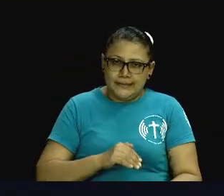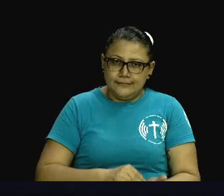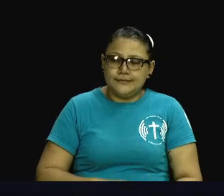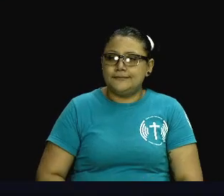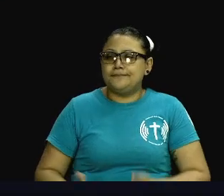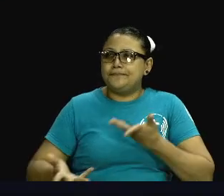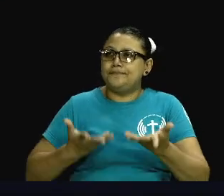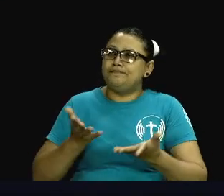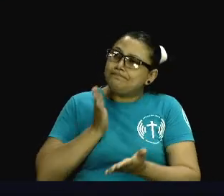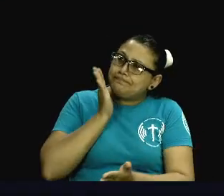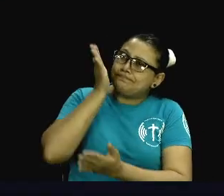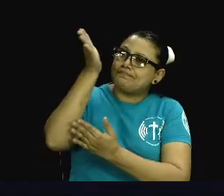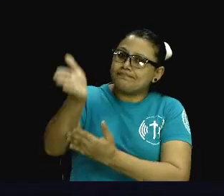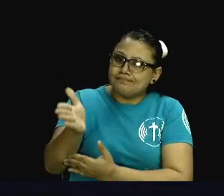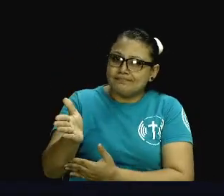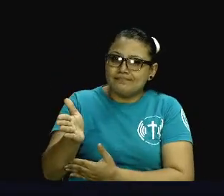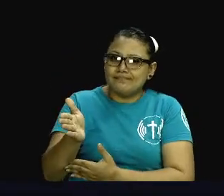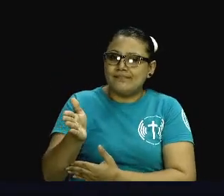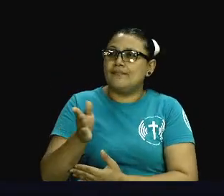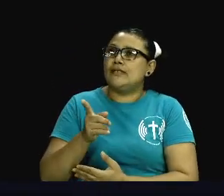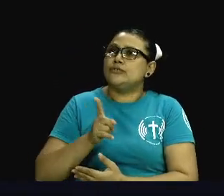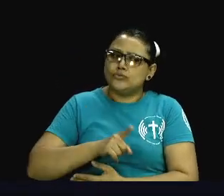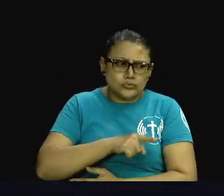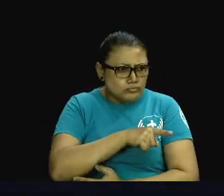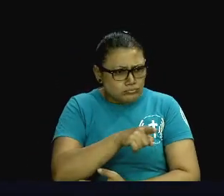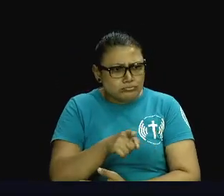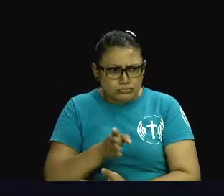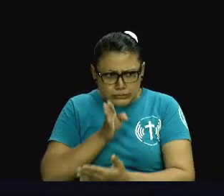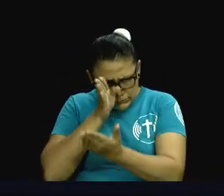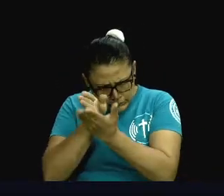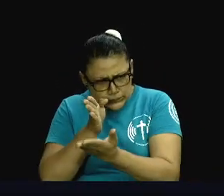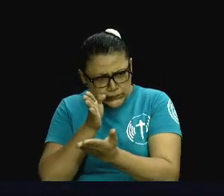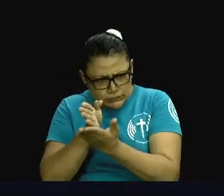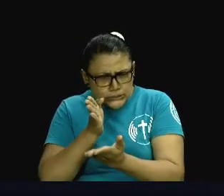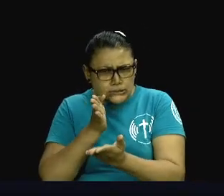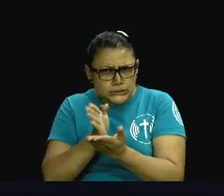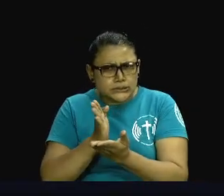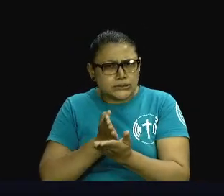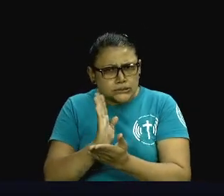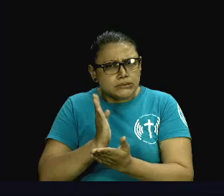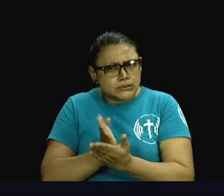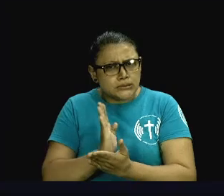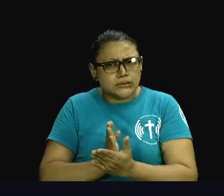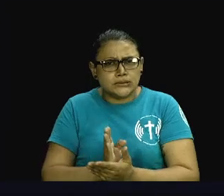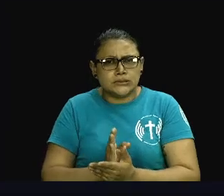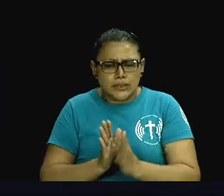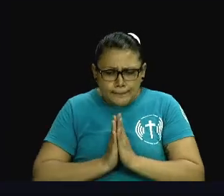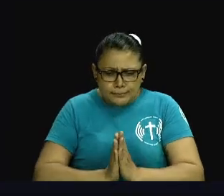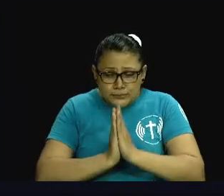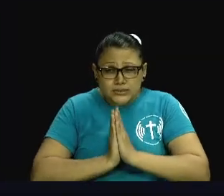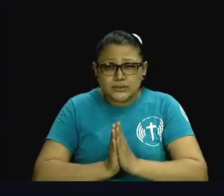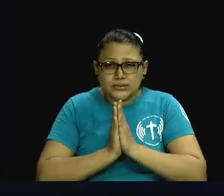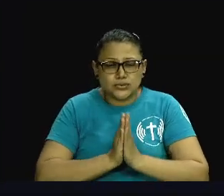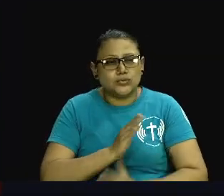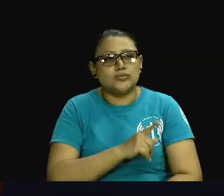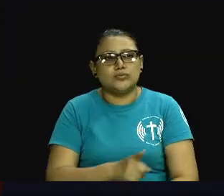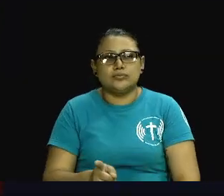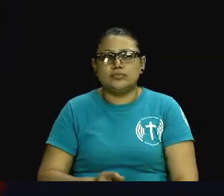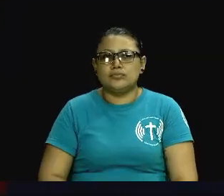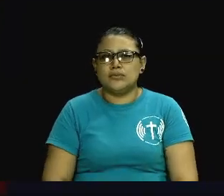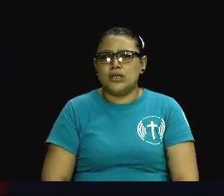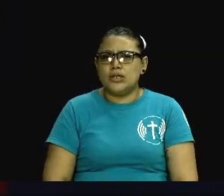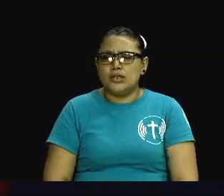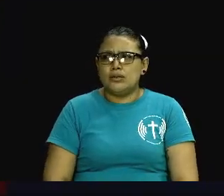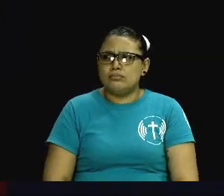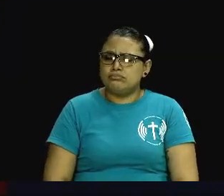se constante en tu petición bueno mamá ya usted ya nos está orando por